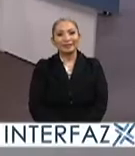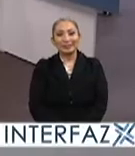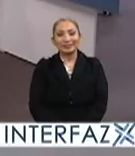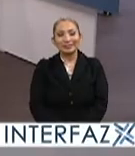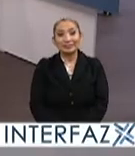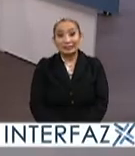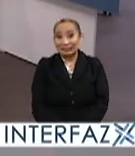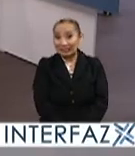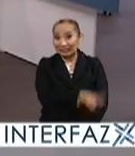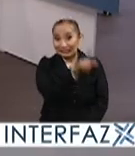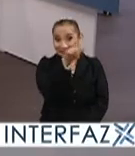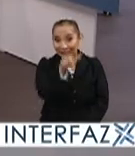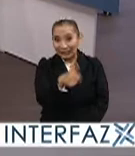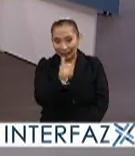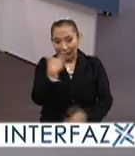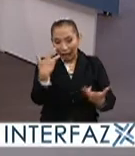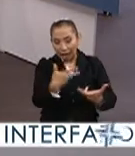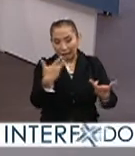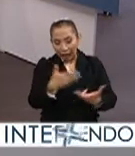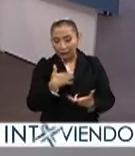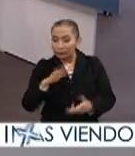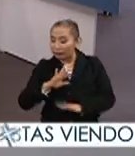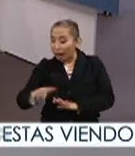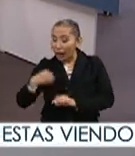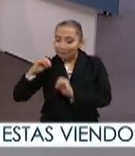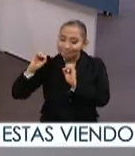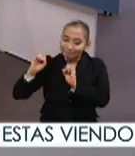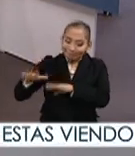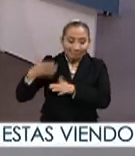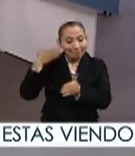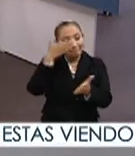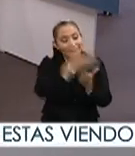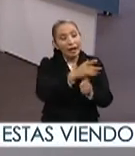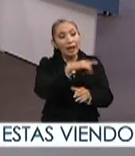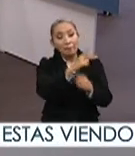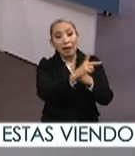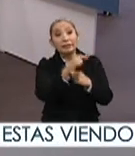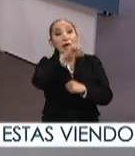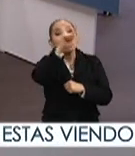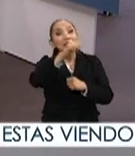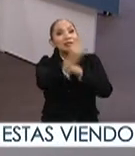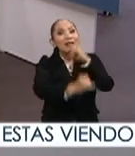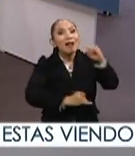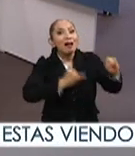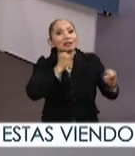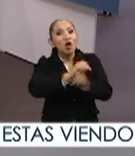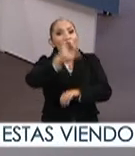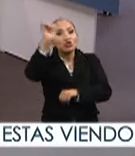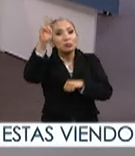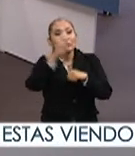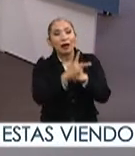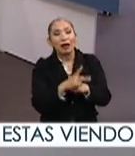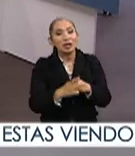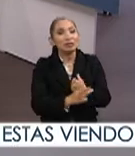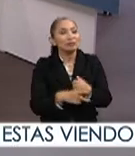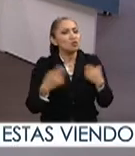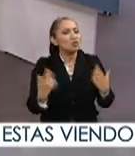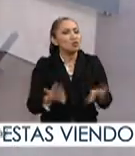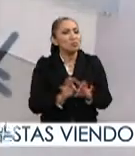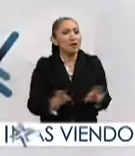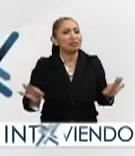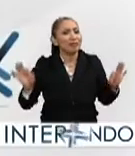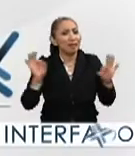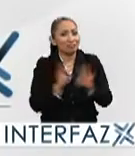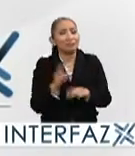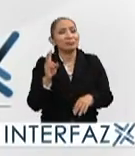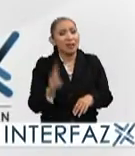Y después de llevar a cabo la movilidad dentro del país, viene la movilidad internacional. O sea, la internacionalización. Que también es muy importante, ¿no?